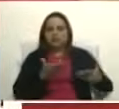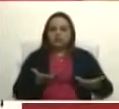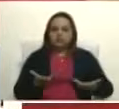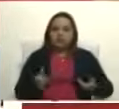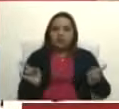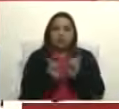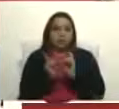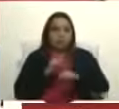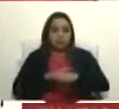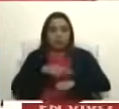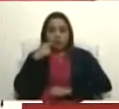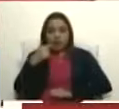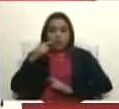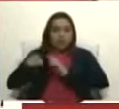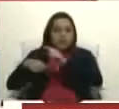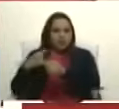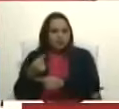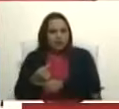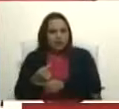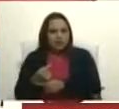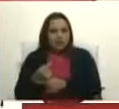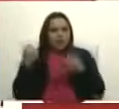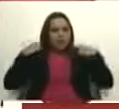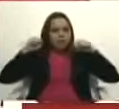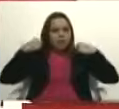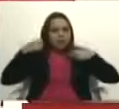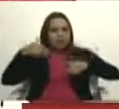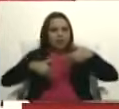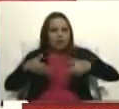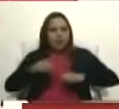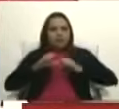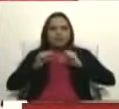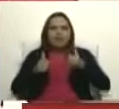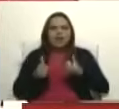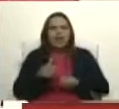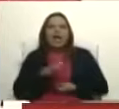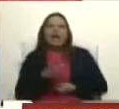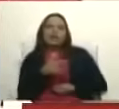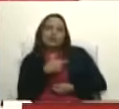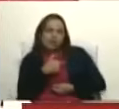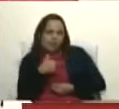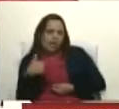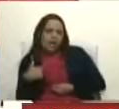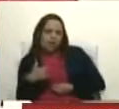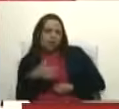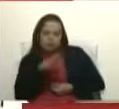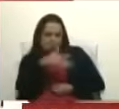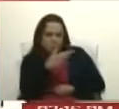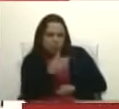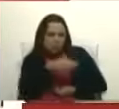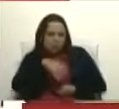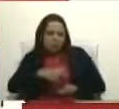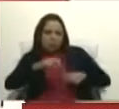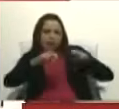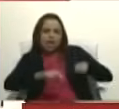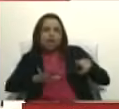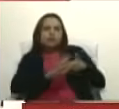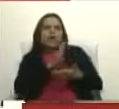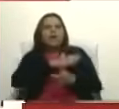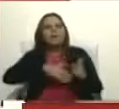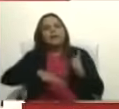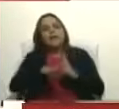poco, después del simulacro, comenzaron a darle ganas. Y dijimos, podemos sentarnos a hablar del medio ambiente.